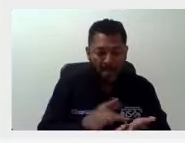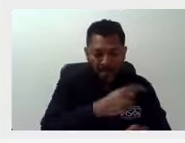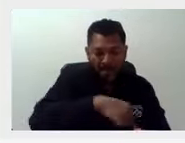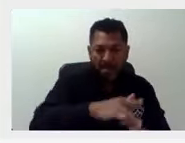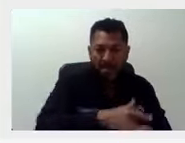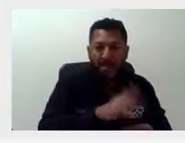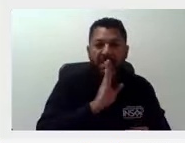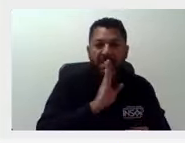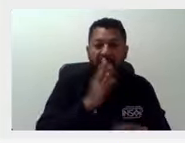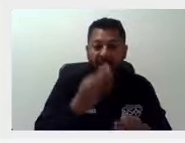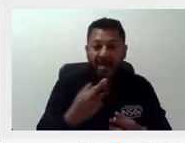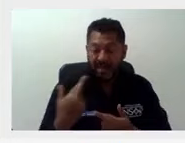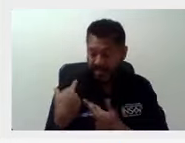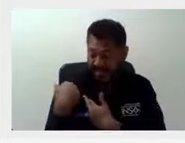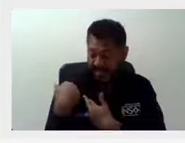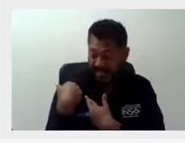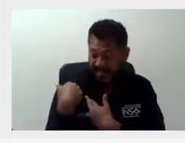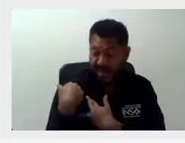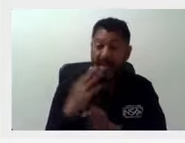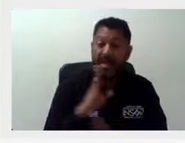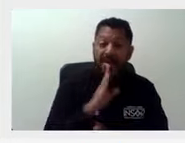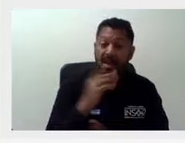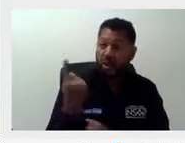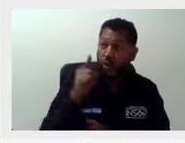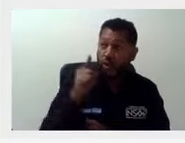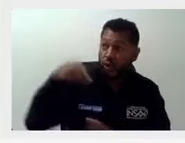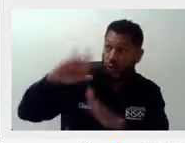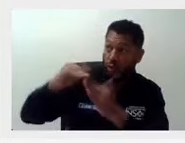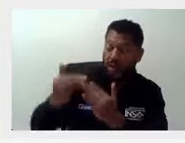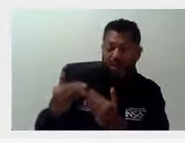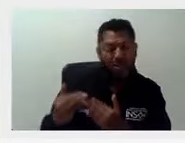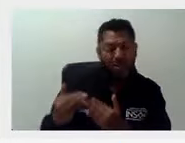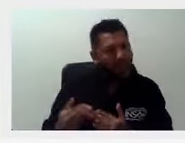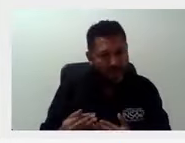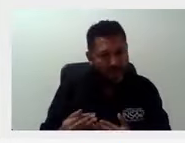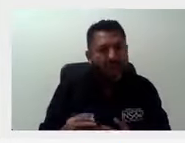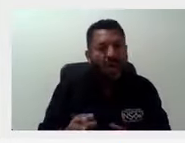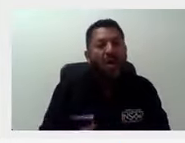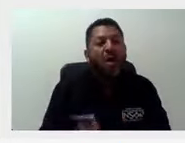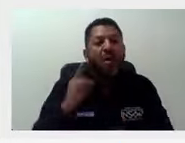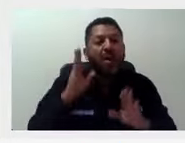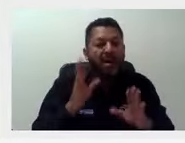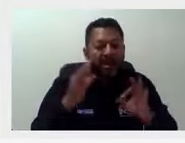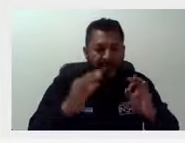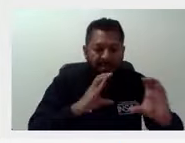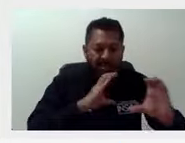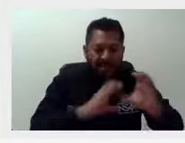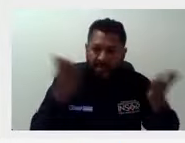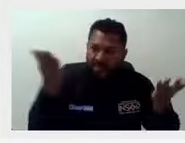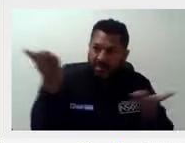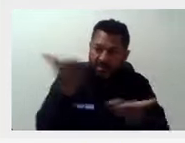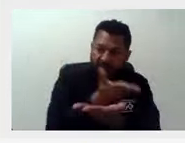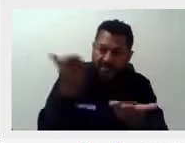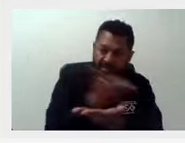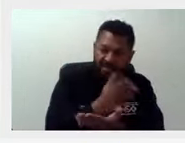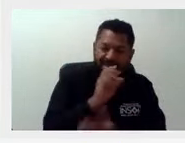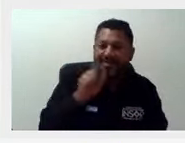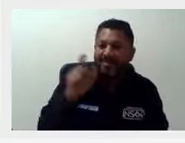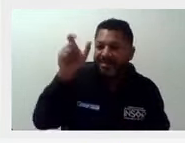no es solamente de ellas? ¿Cómo hacer para establecer esa comunicación? Dora, ¿ahí qué opinas frente a